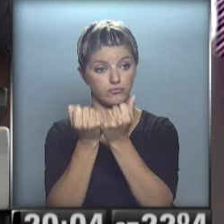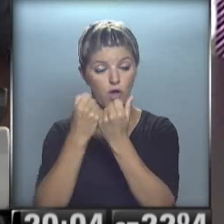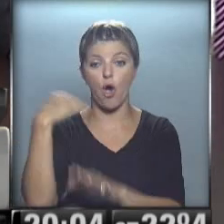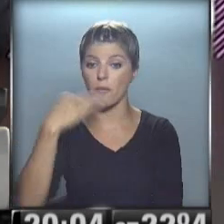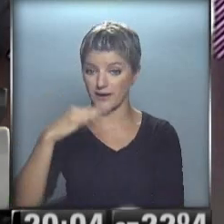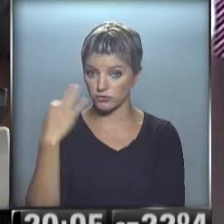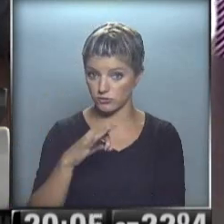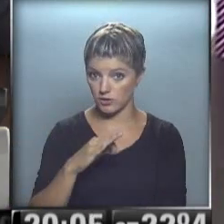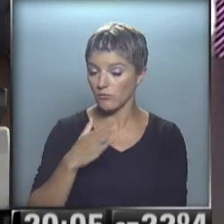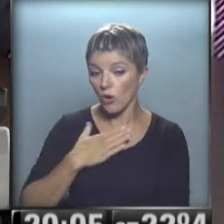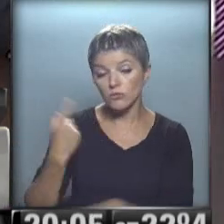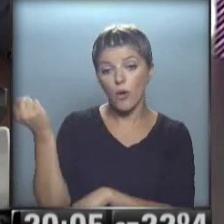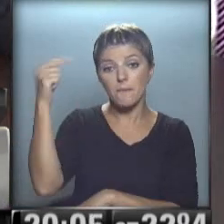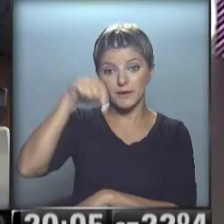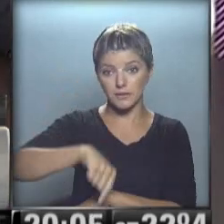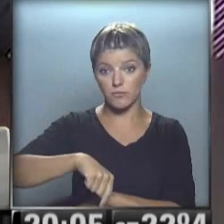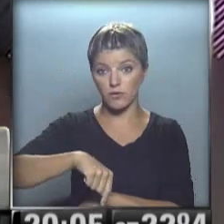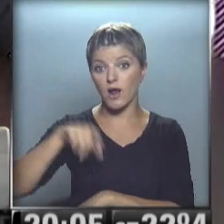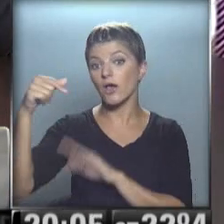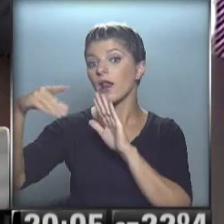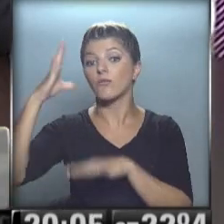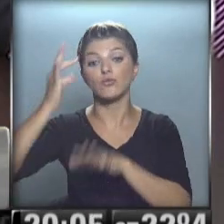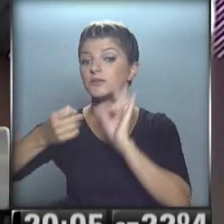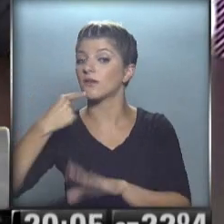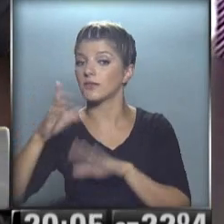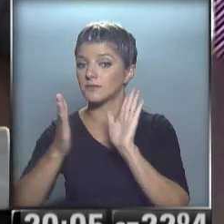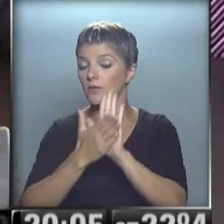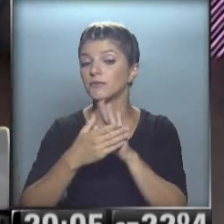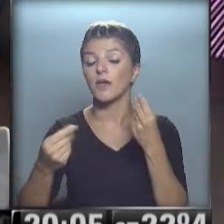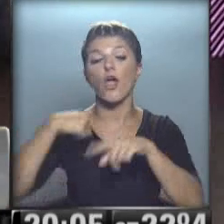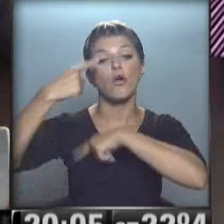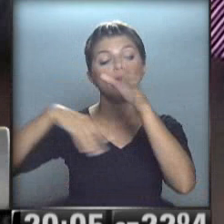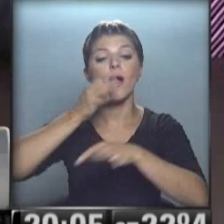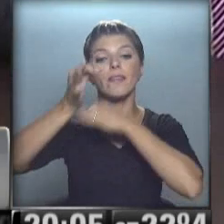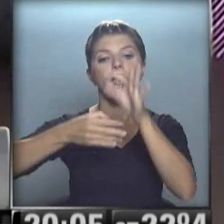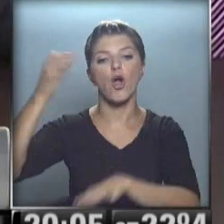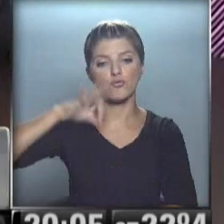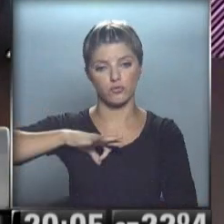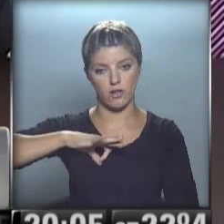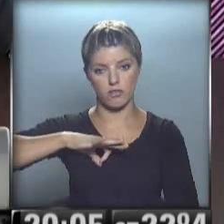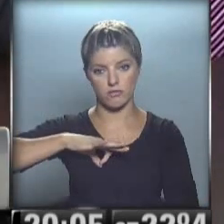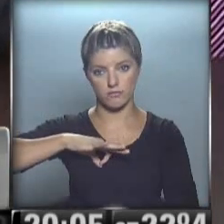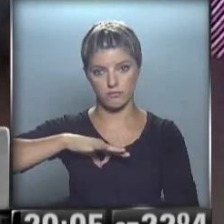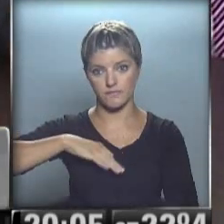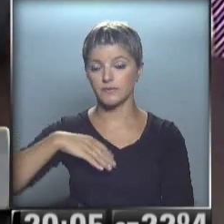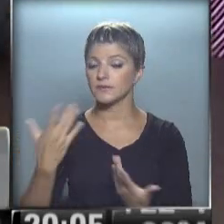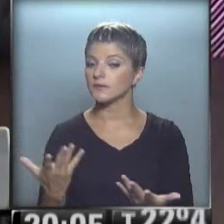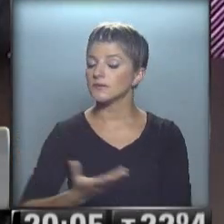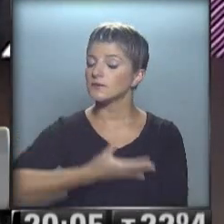que venimos a hacer lo que nos insta la justicia, abrir la paritaria, y que